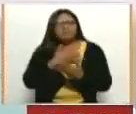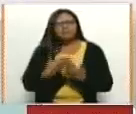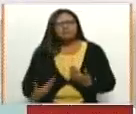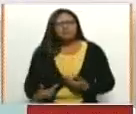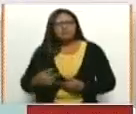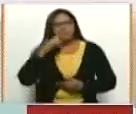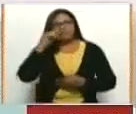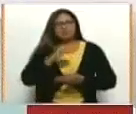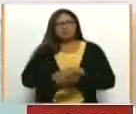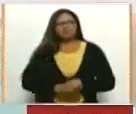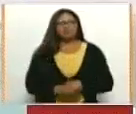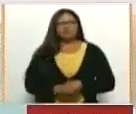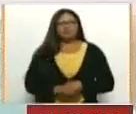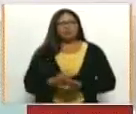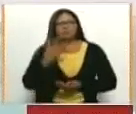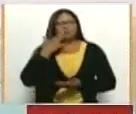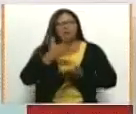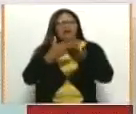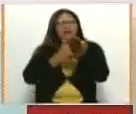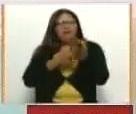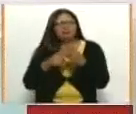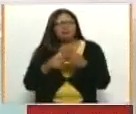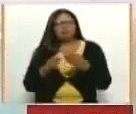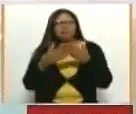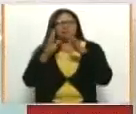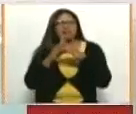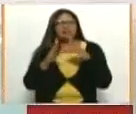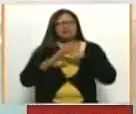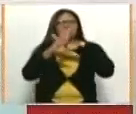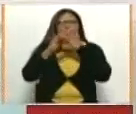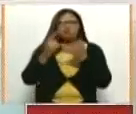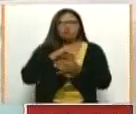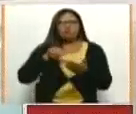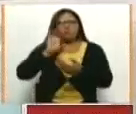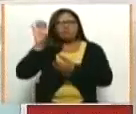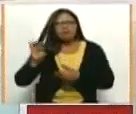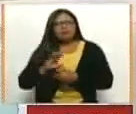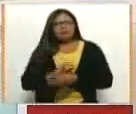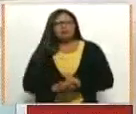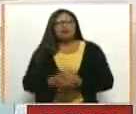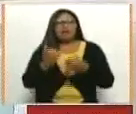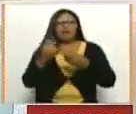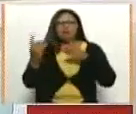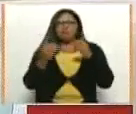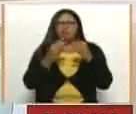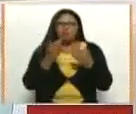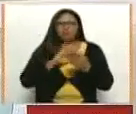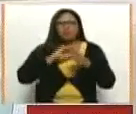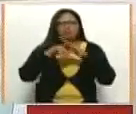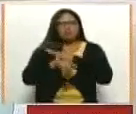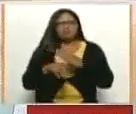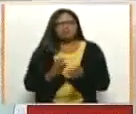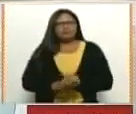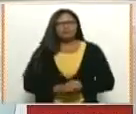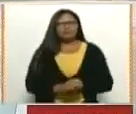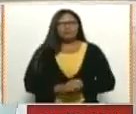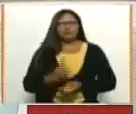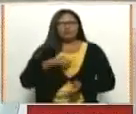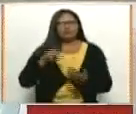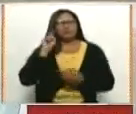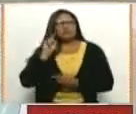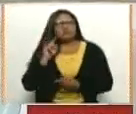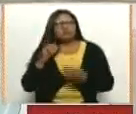sea, previo al levantamiento de sanciones, o sea, si estos países quieren que haya un diálogo interno, pues para que haya un diálogo interno necesitamos